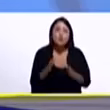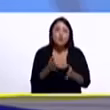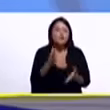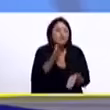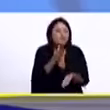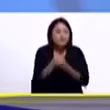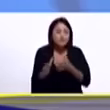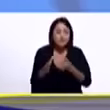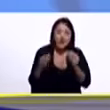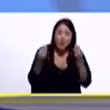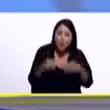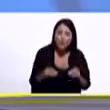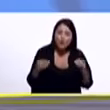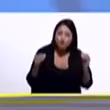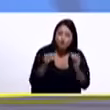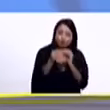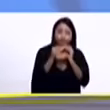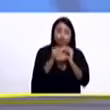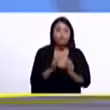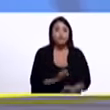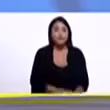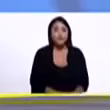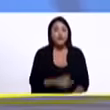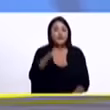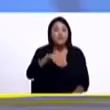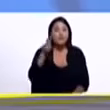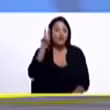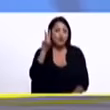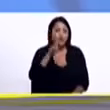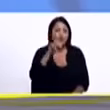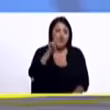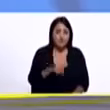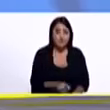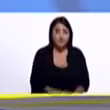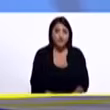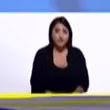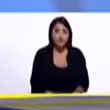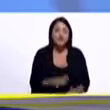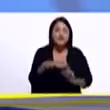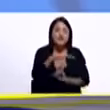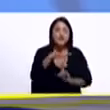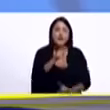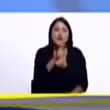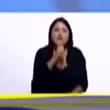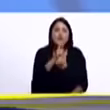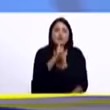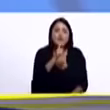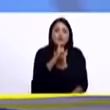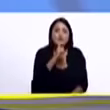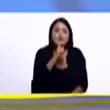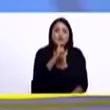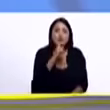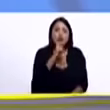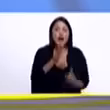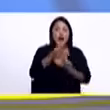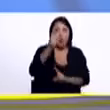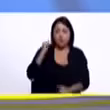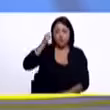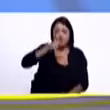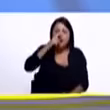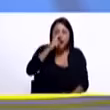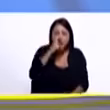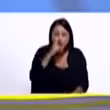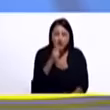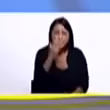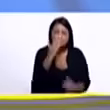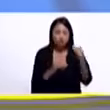sentido común, considerando que la República Bolivariana de Venezuela aún bajo circunstancias adversas ha alcanzado en los últimos años niveles